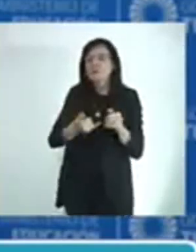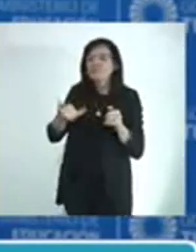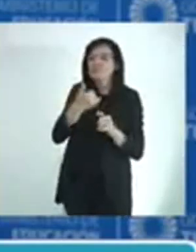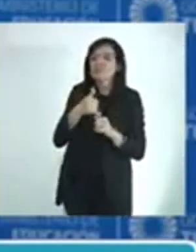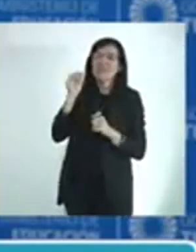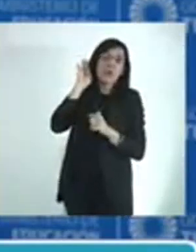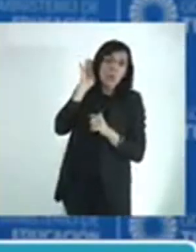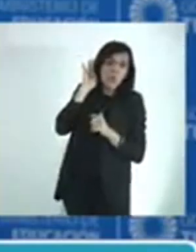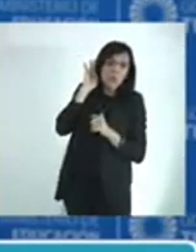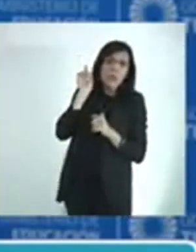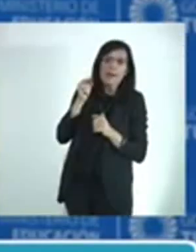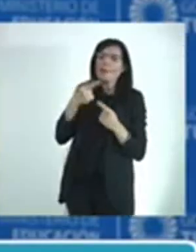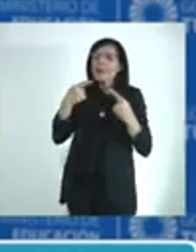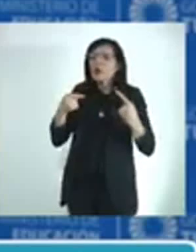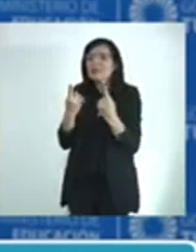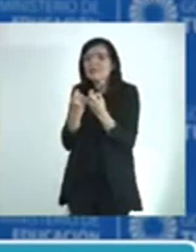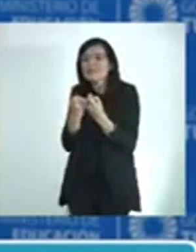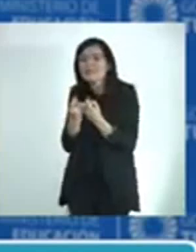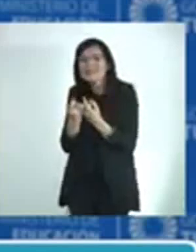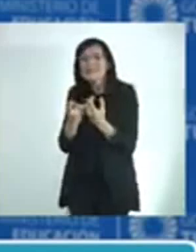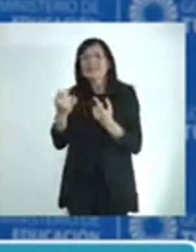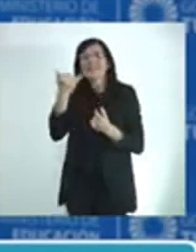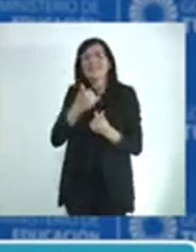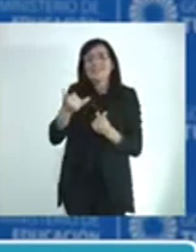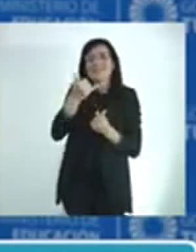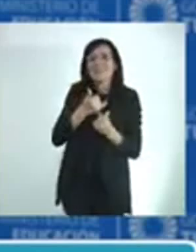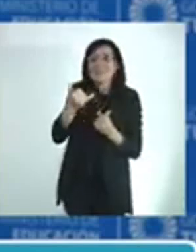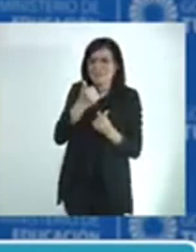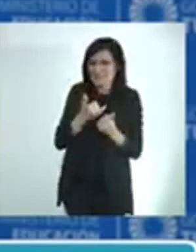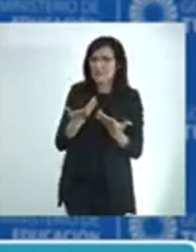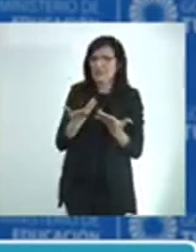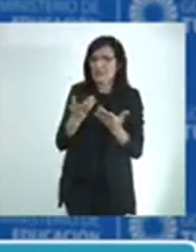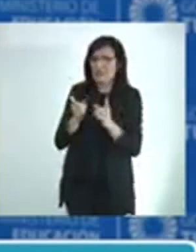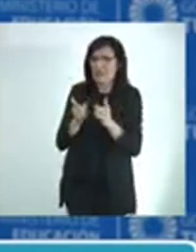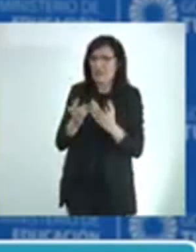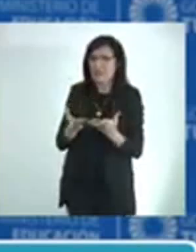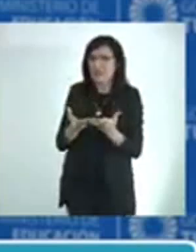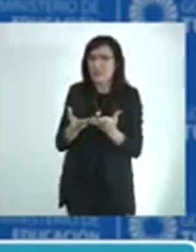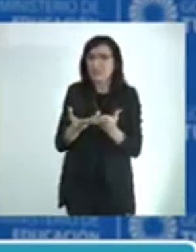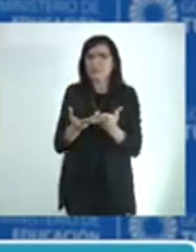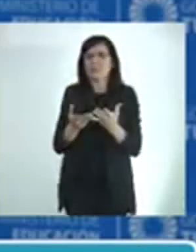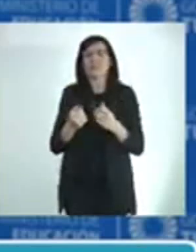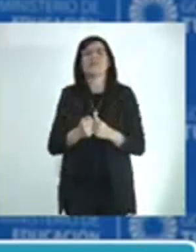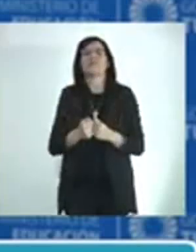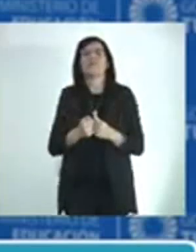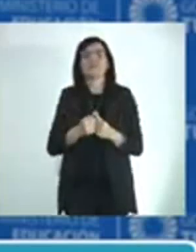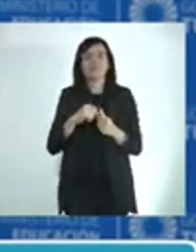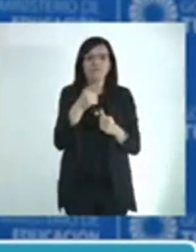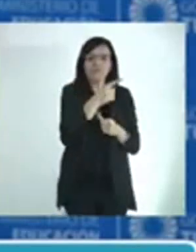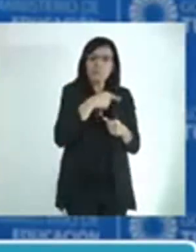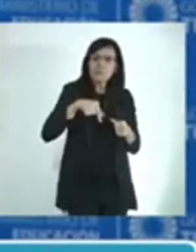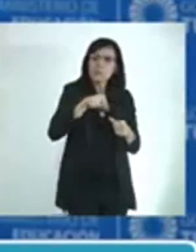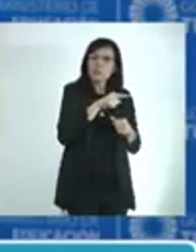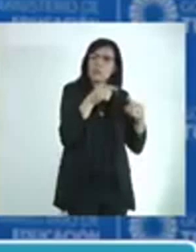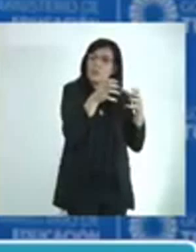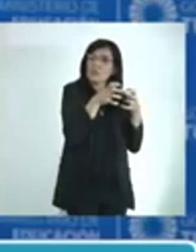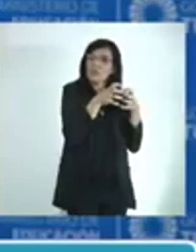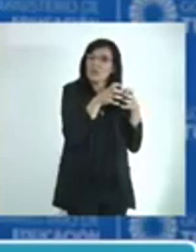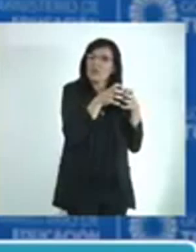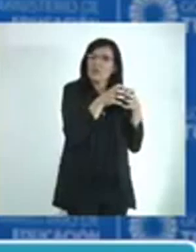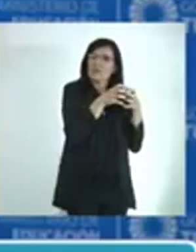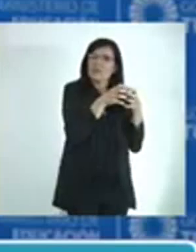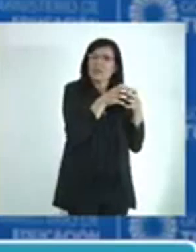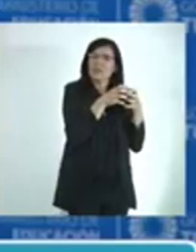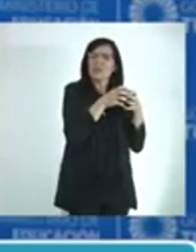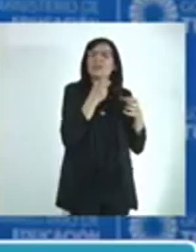estudiantil. Nosotros tenemos uno de los pilares fuertes nuestros desde PAS es justamente promover